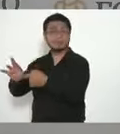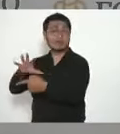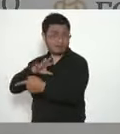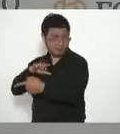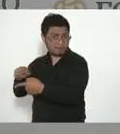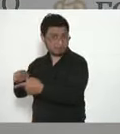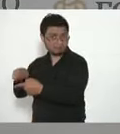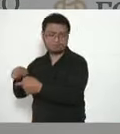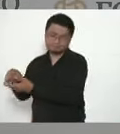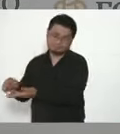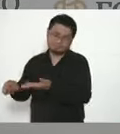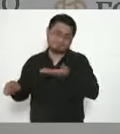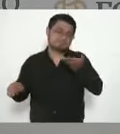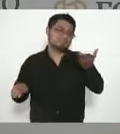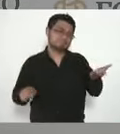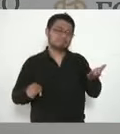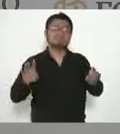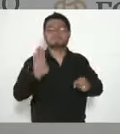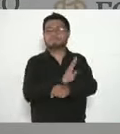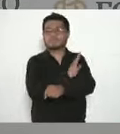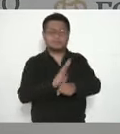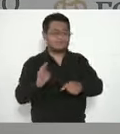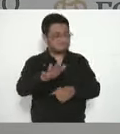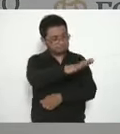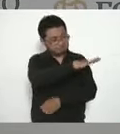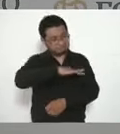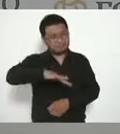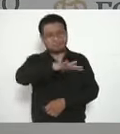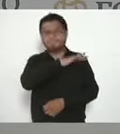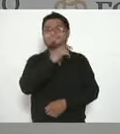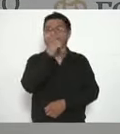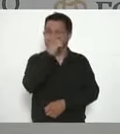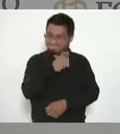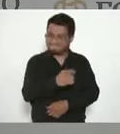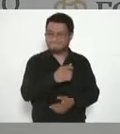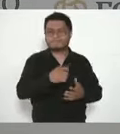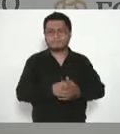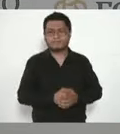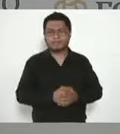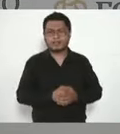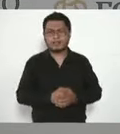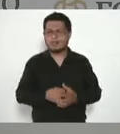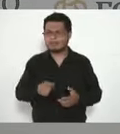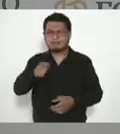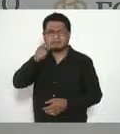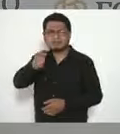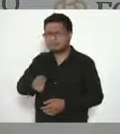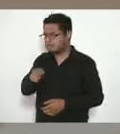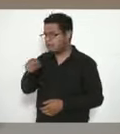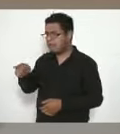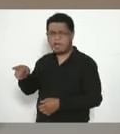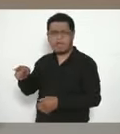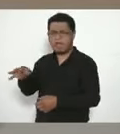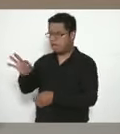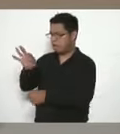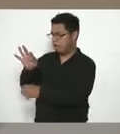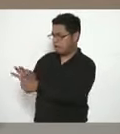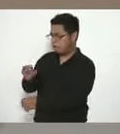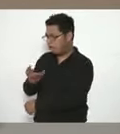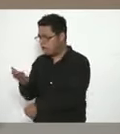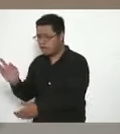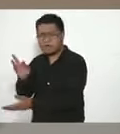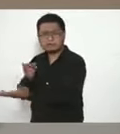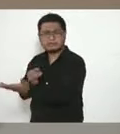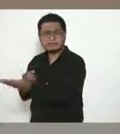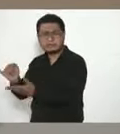más bienestar se tiene. La democracia no trae el cuerno de la abundancia, pero con